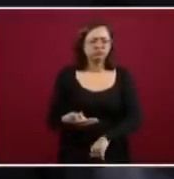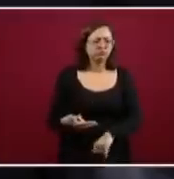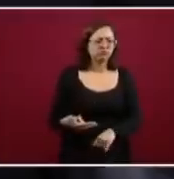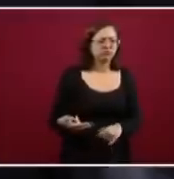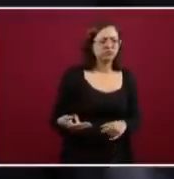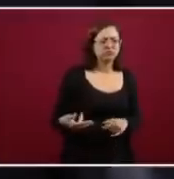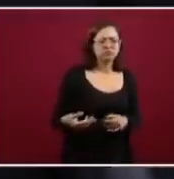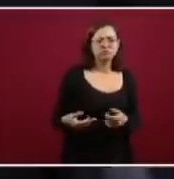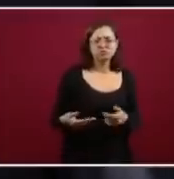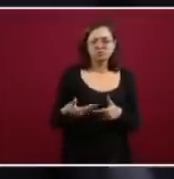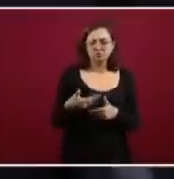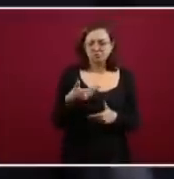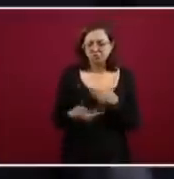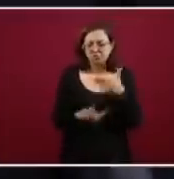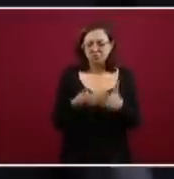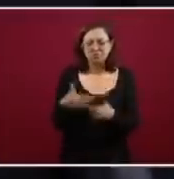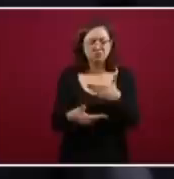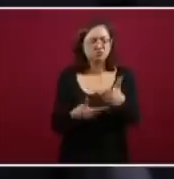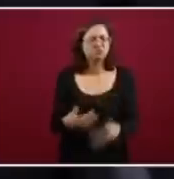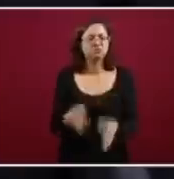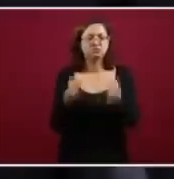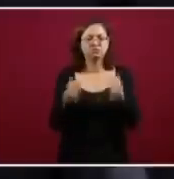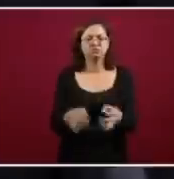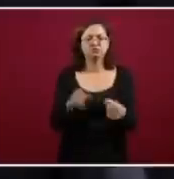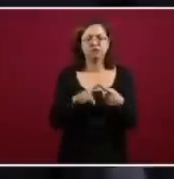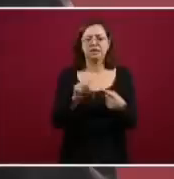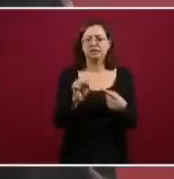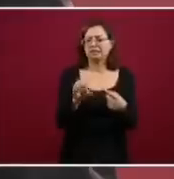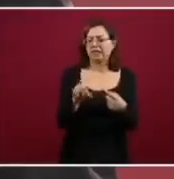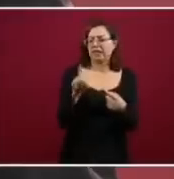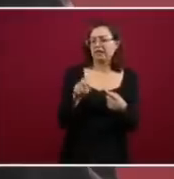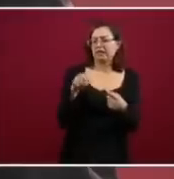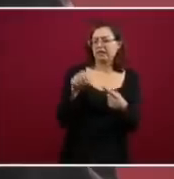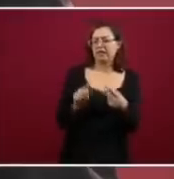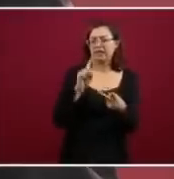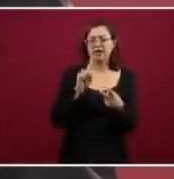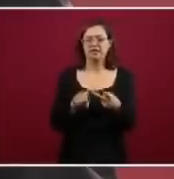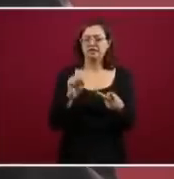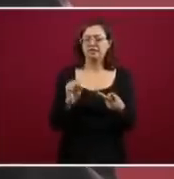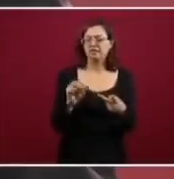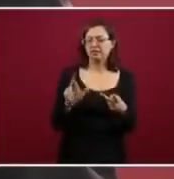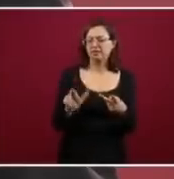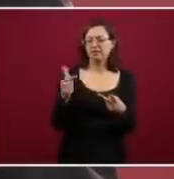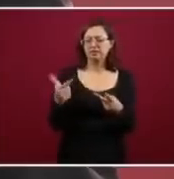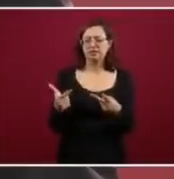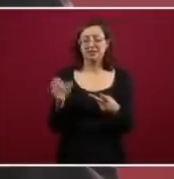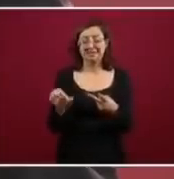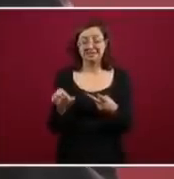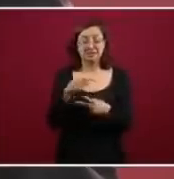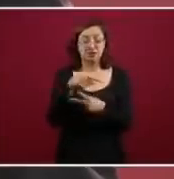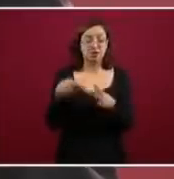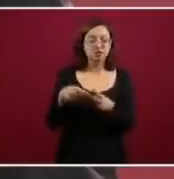llevada a cabo por la secretaria de defensa y por la secretaria de relaciones exteriores